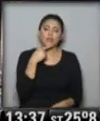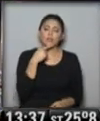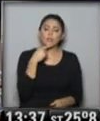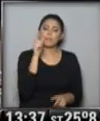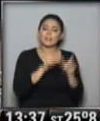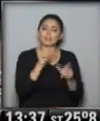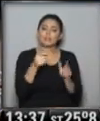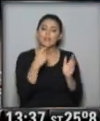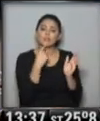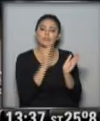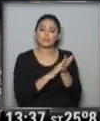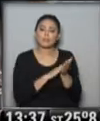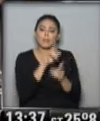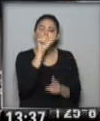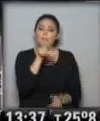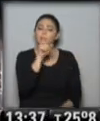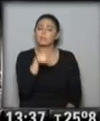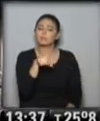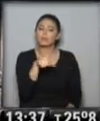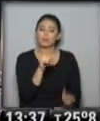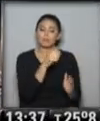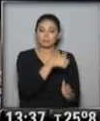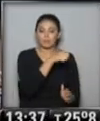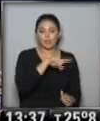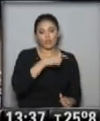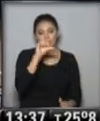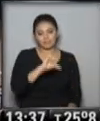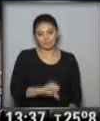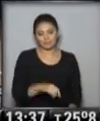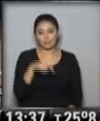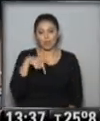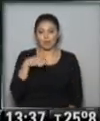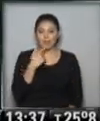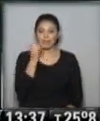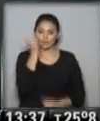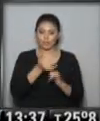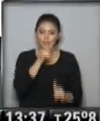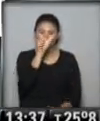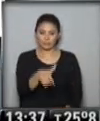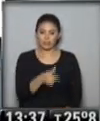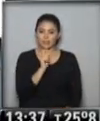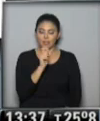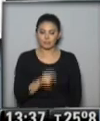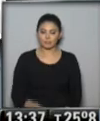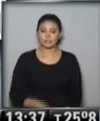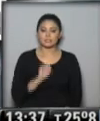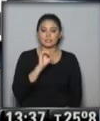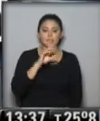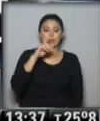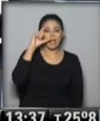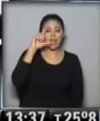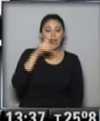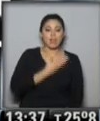acertó con la incógnita pero muchas veces y la revelamos bueno la rebel hemos nuestro personaje es el